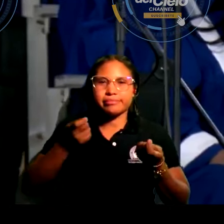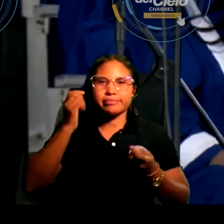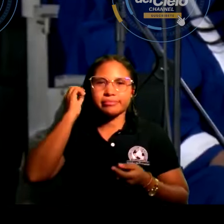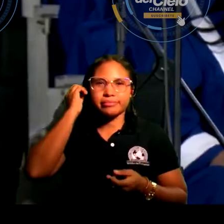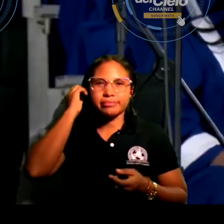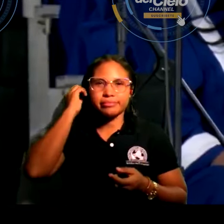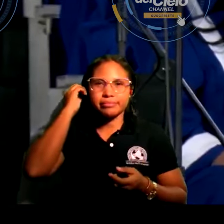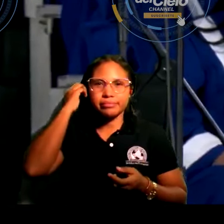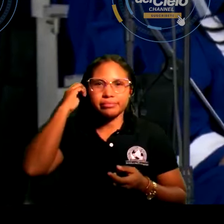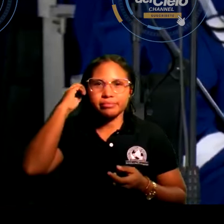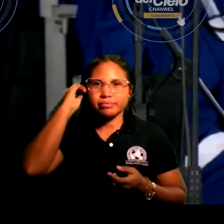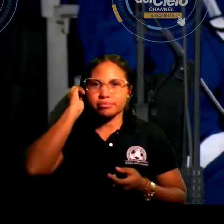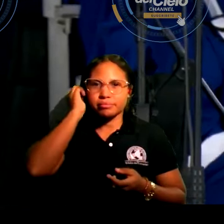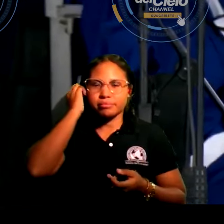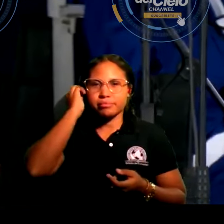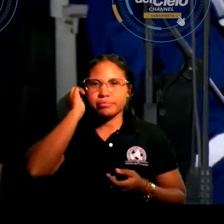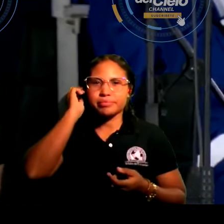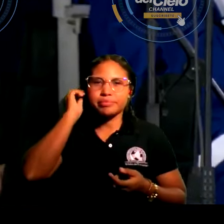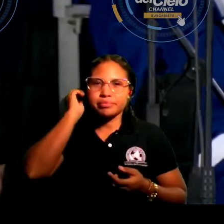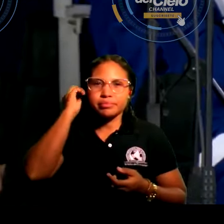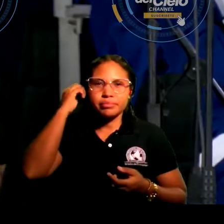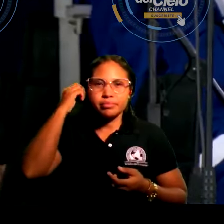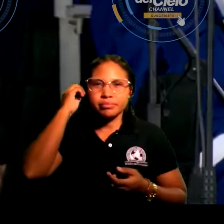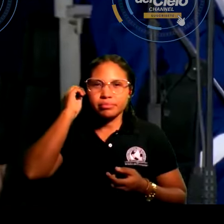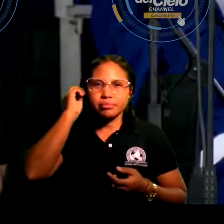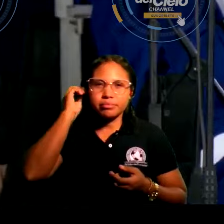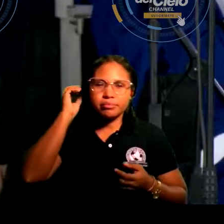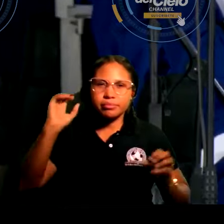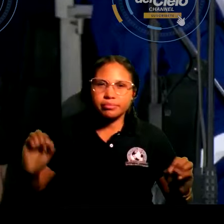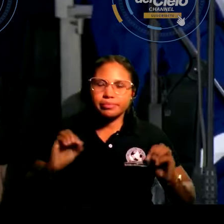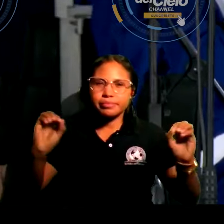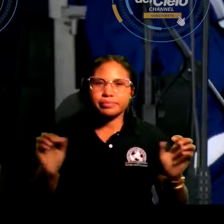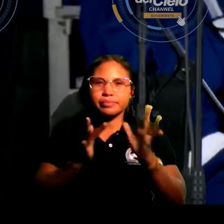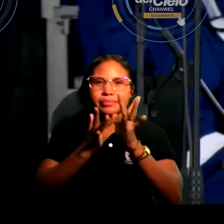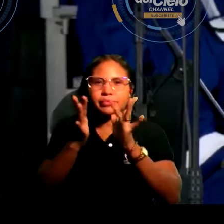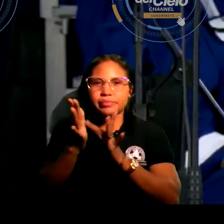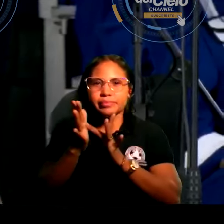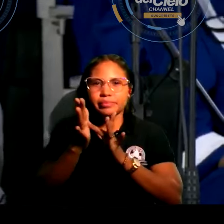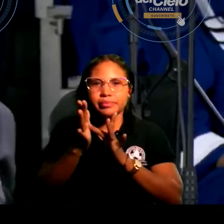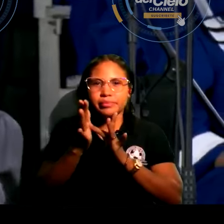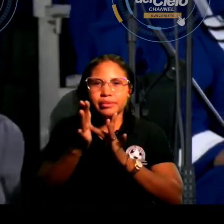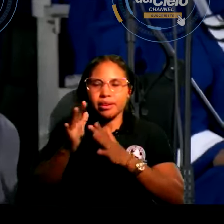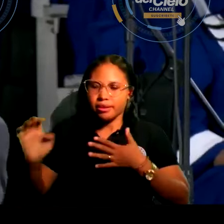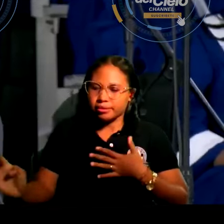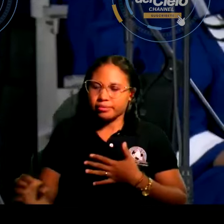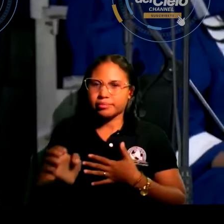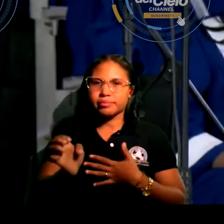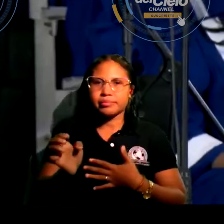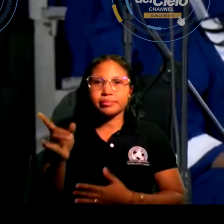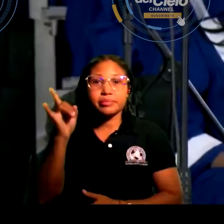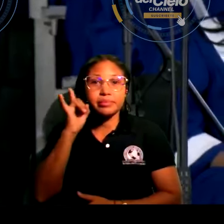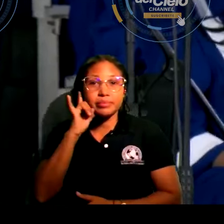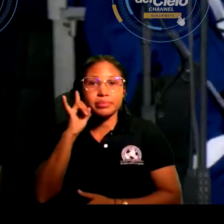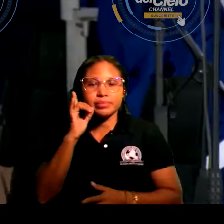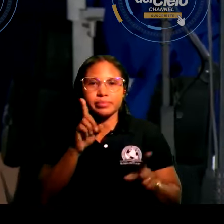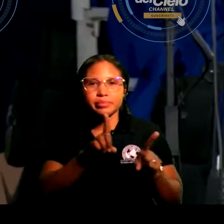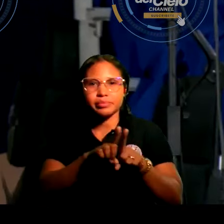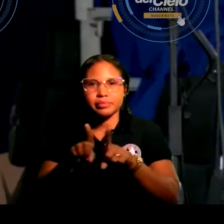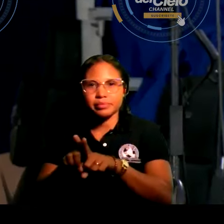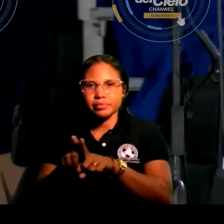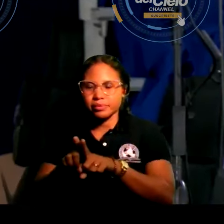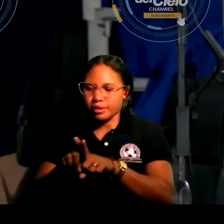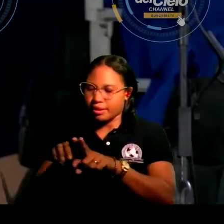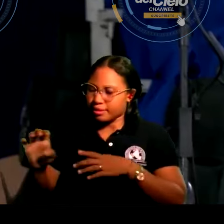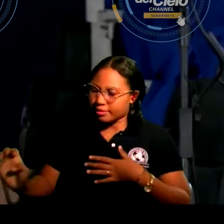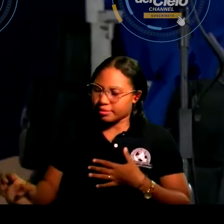Gloria a Dios. Este evangelio, y escuche bien, hermano, este evangelio no